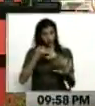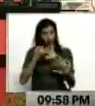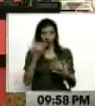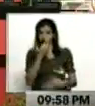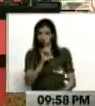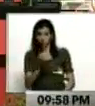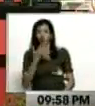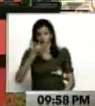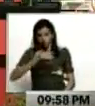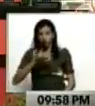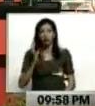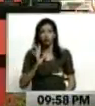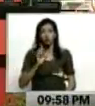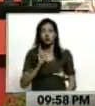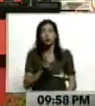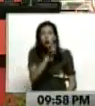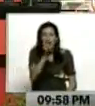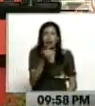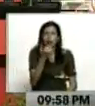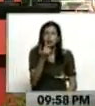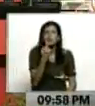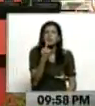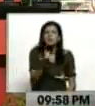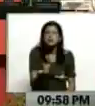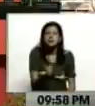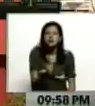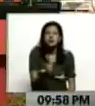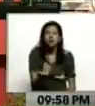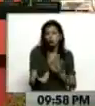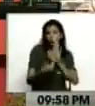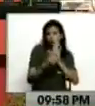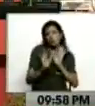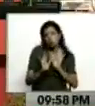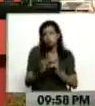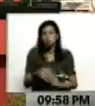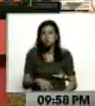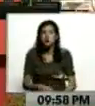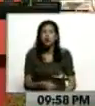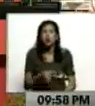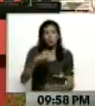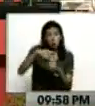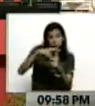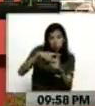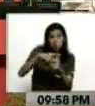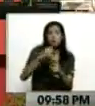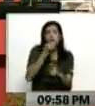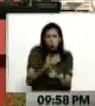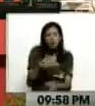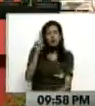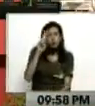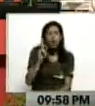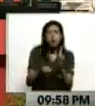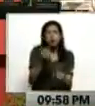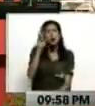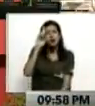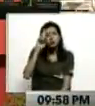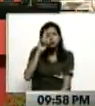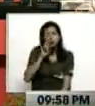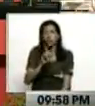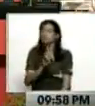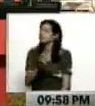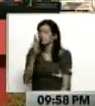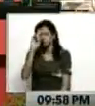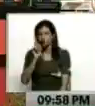verdad porque uno debe leer ahí verdad uno debe leer lo que está ahí a veces hay críticas buenas hay veces los que